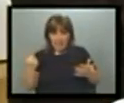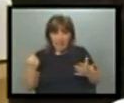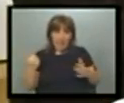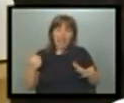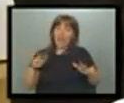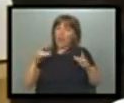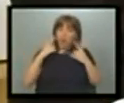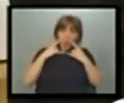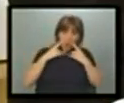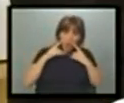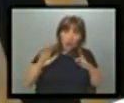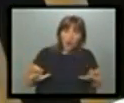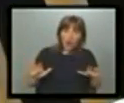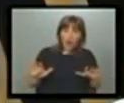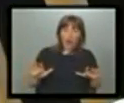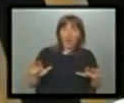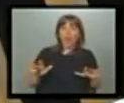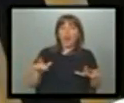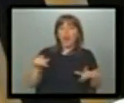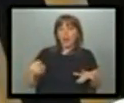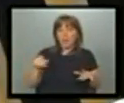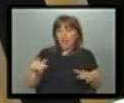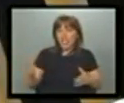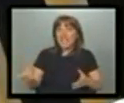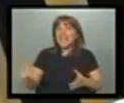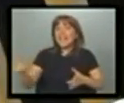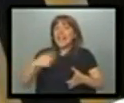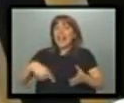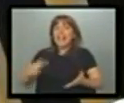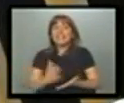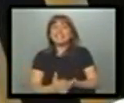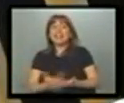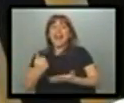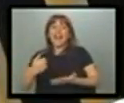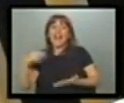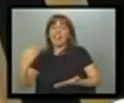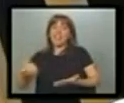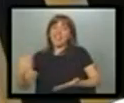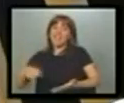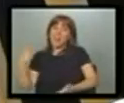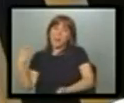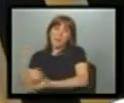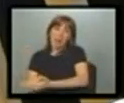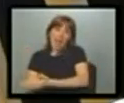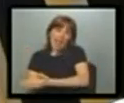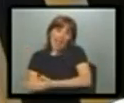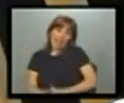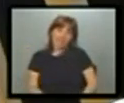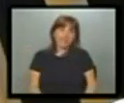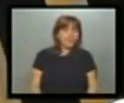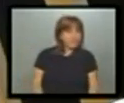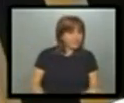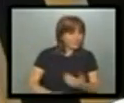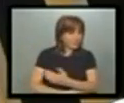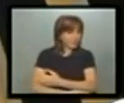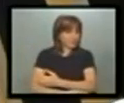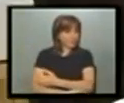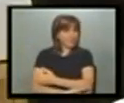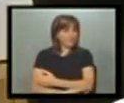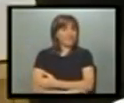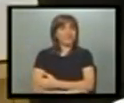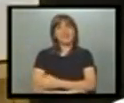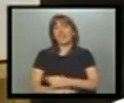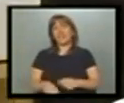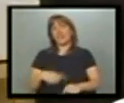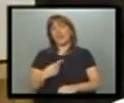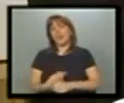inquieten en casa, lo que puede pasar es que si se lo expropian, le tendrían que pagar. Esto seguramente no va a ocurrir, ¿por qué? Porque